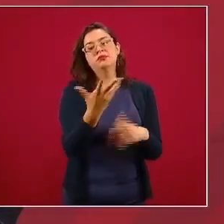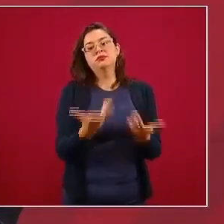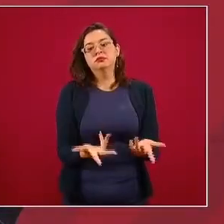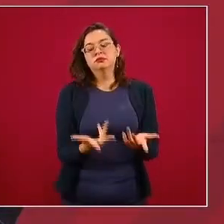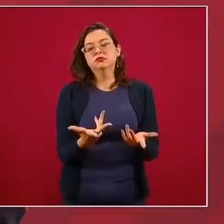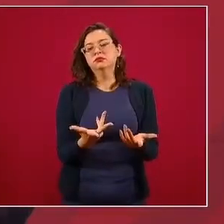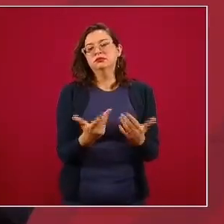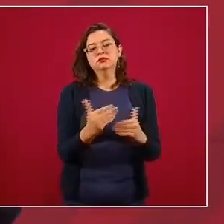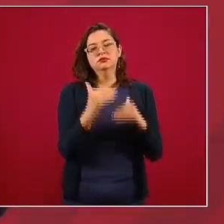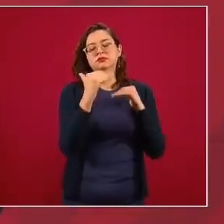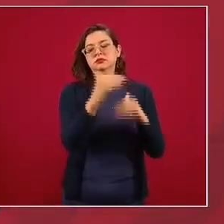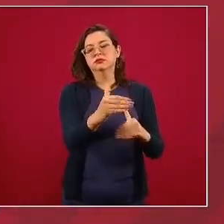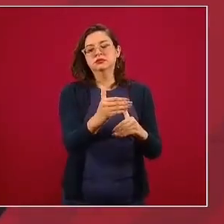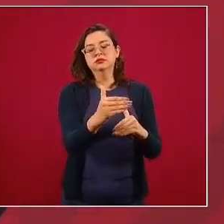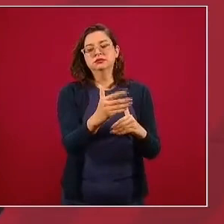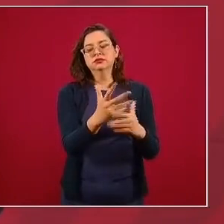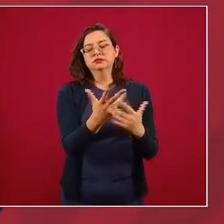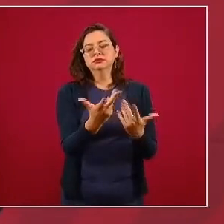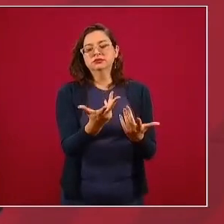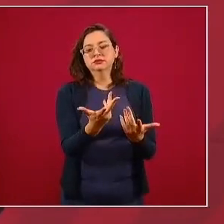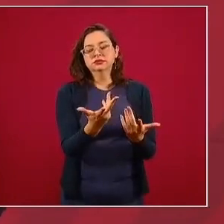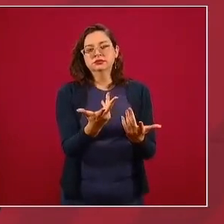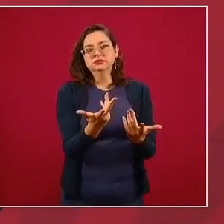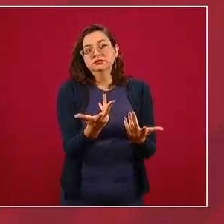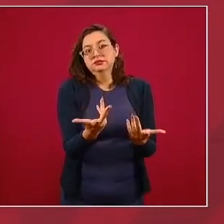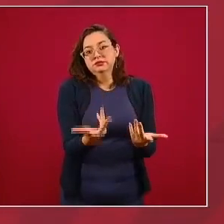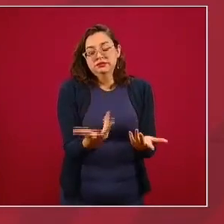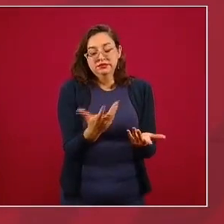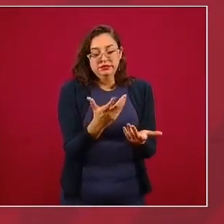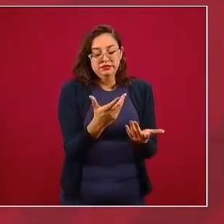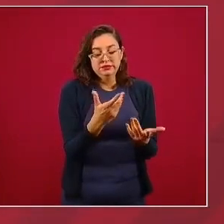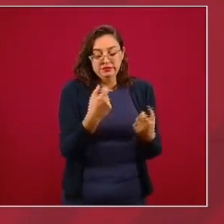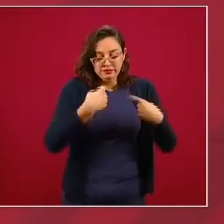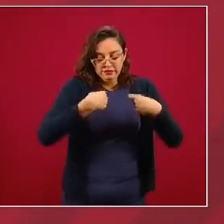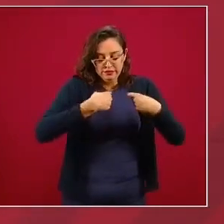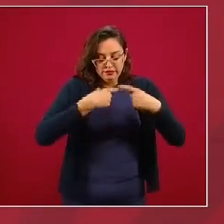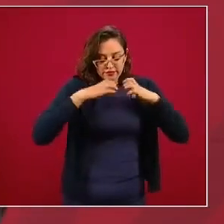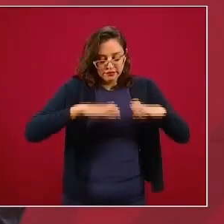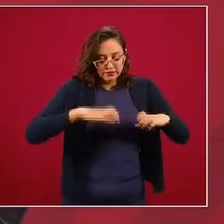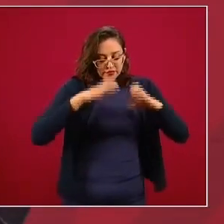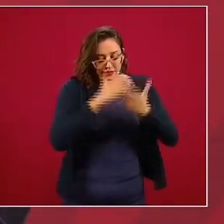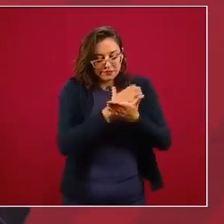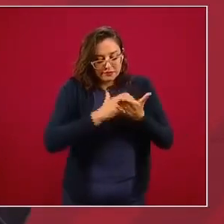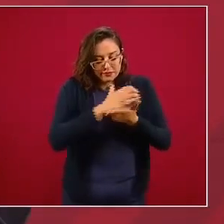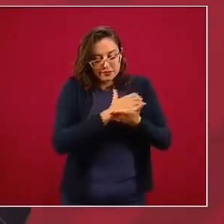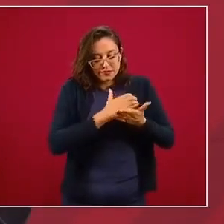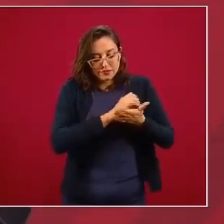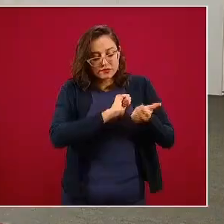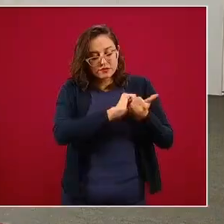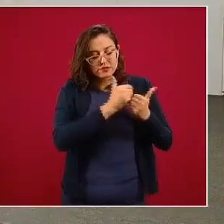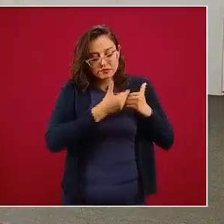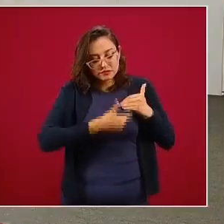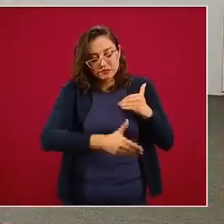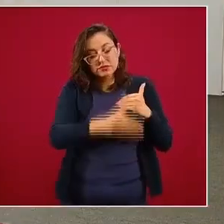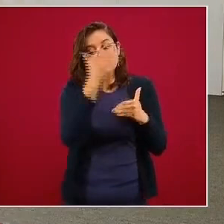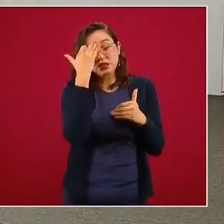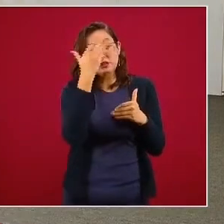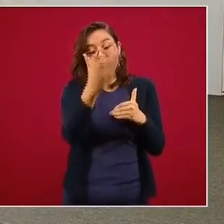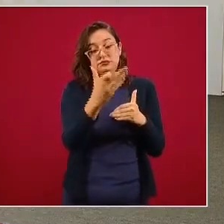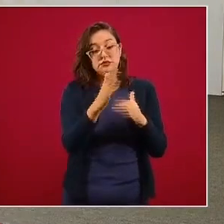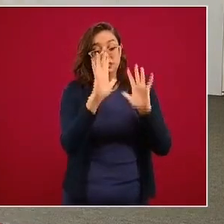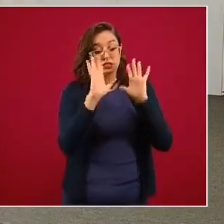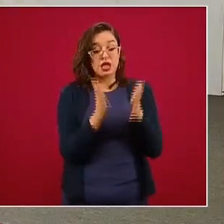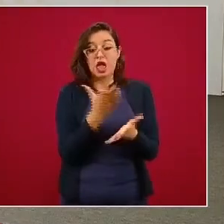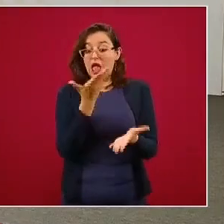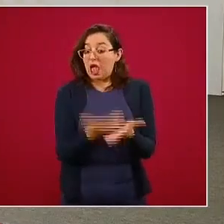tiempos mayores a los que se requiere para su propio cuidado, su propio tratamiento. De modo que cuando se van de